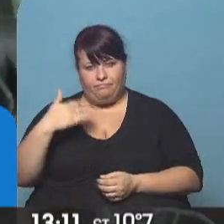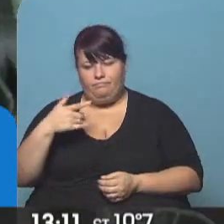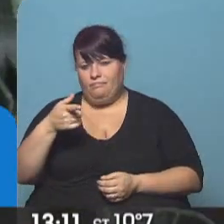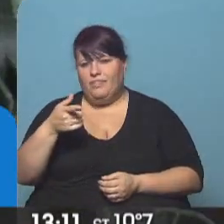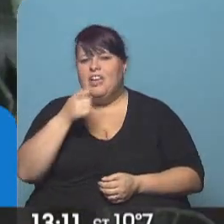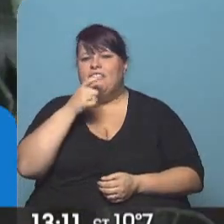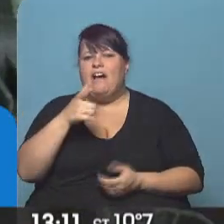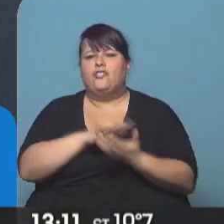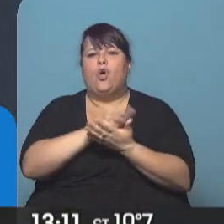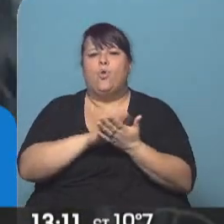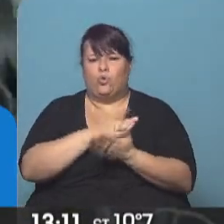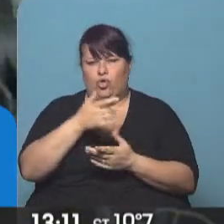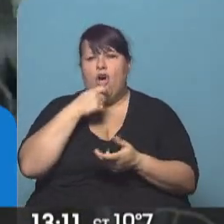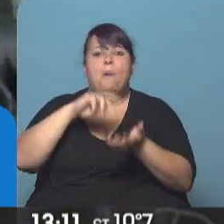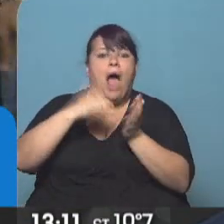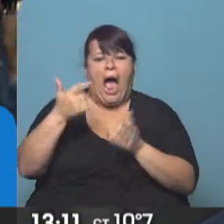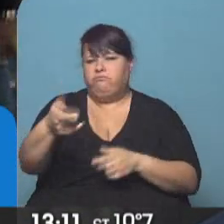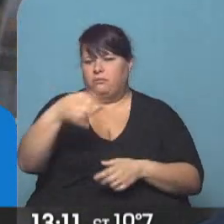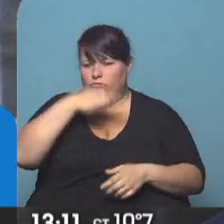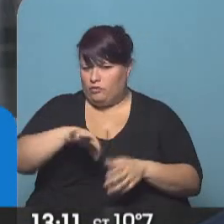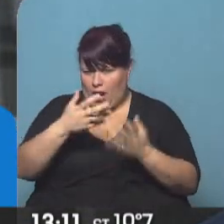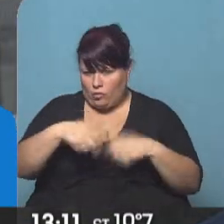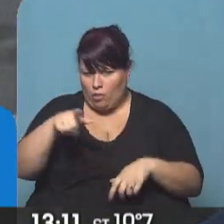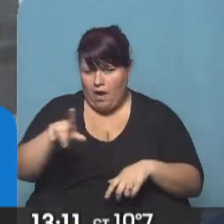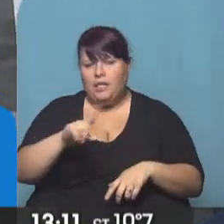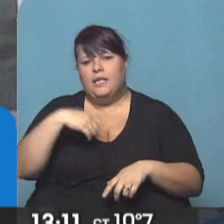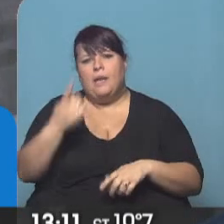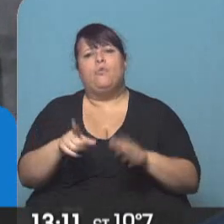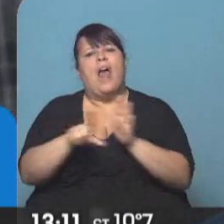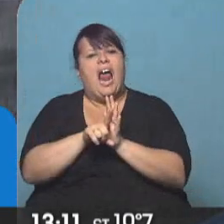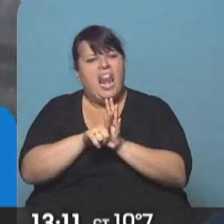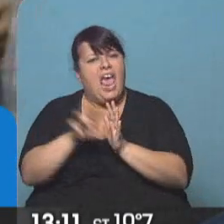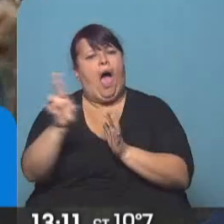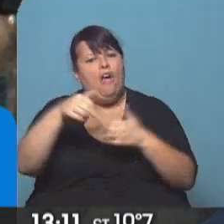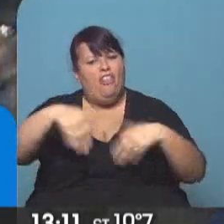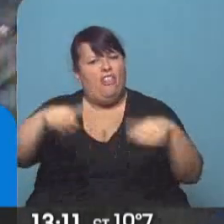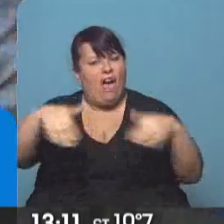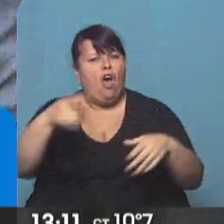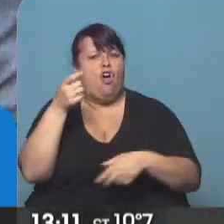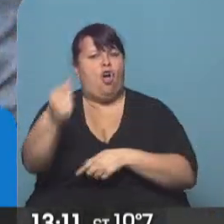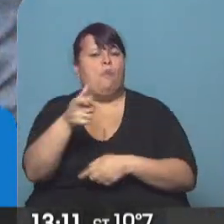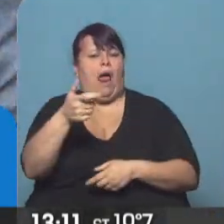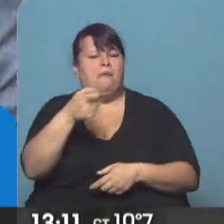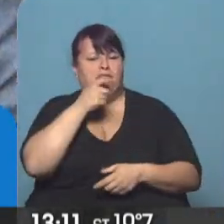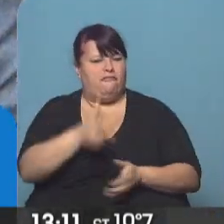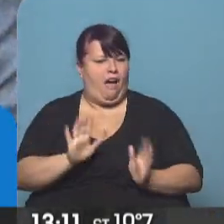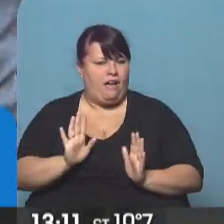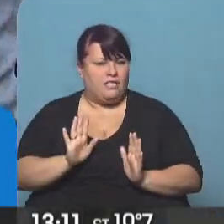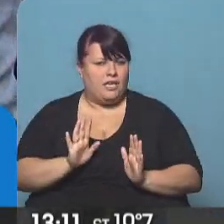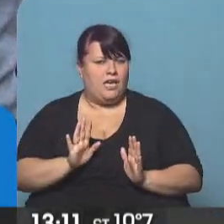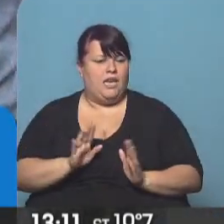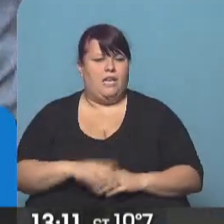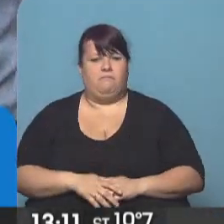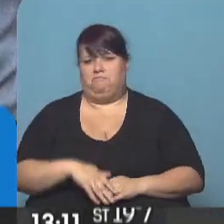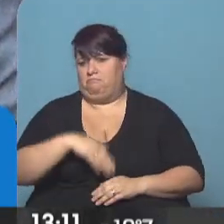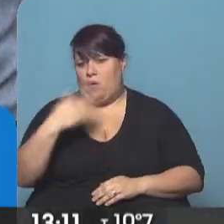probabilidad de resolver en forma violenta sus conflictos con una legislación muy permisiva en lo que es el acceso a las armas, tanto